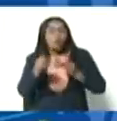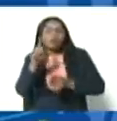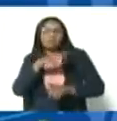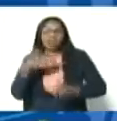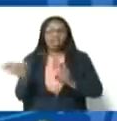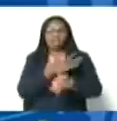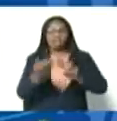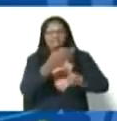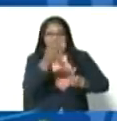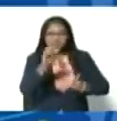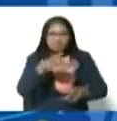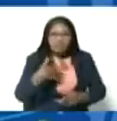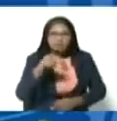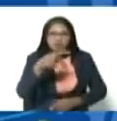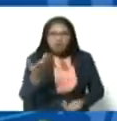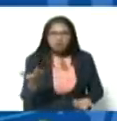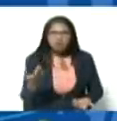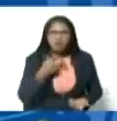maltraten? Amaro.